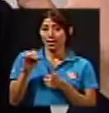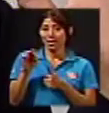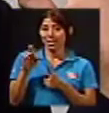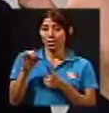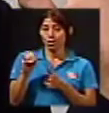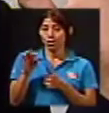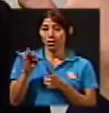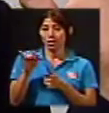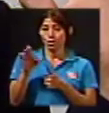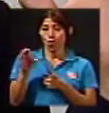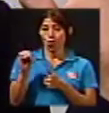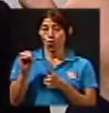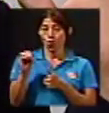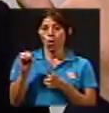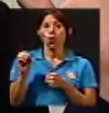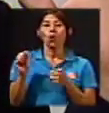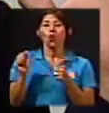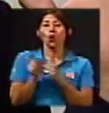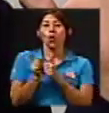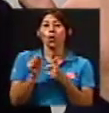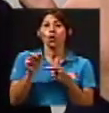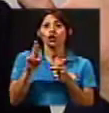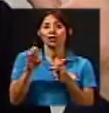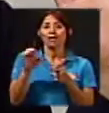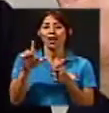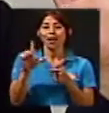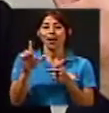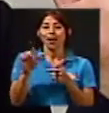con don Rafael Ángel Calderón Guardia